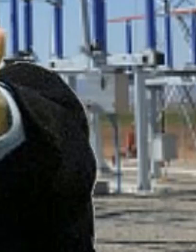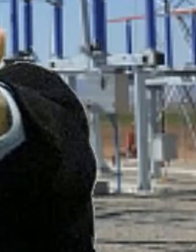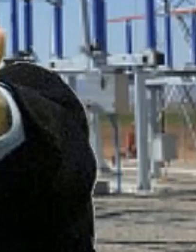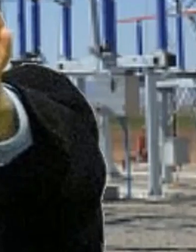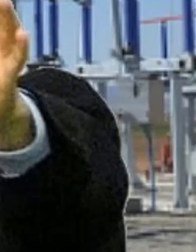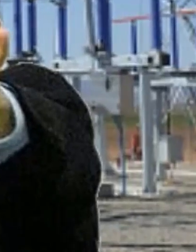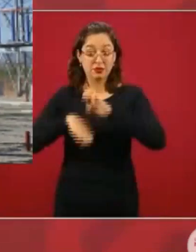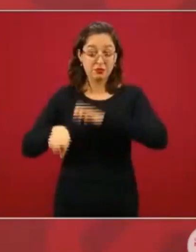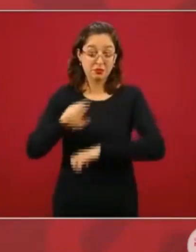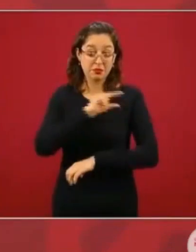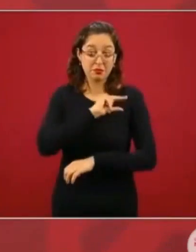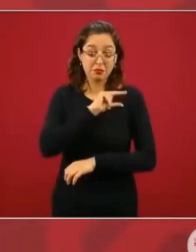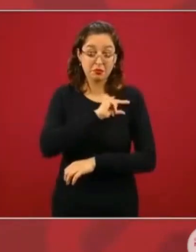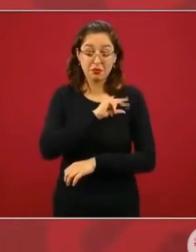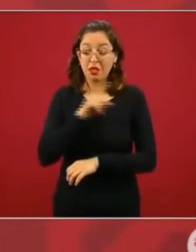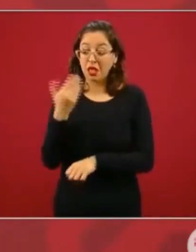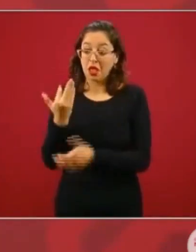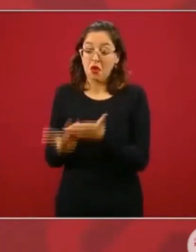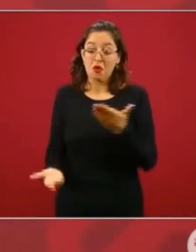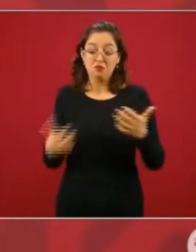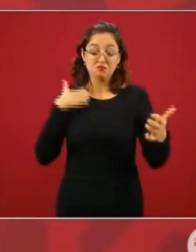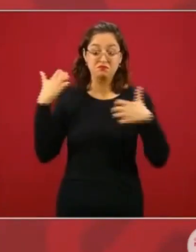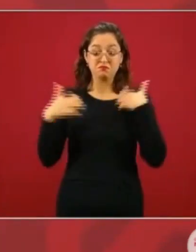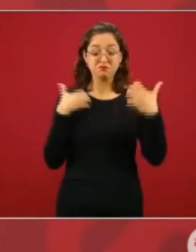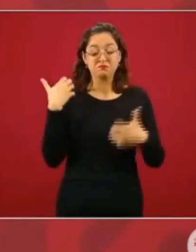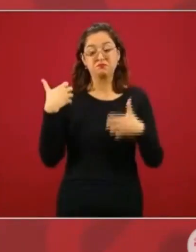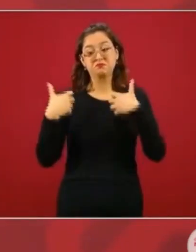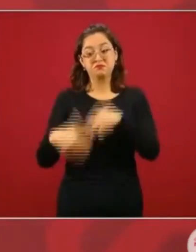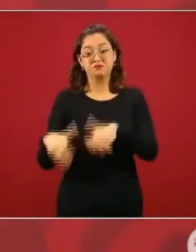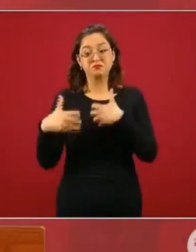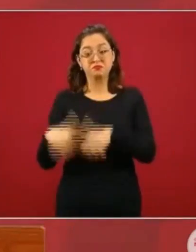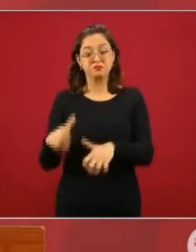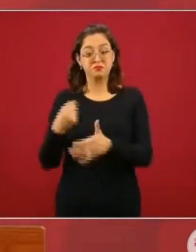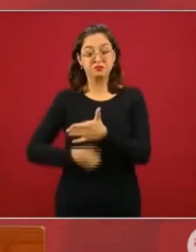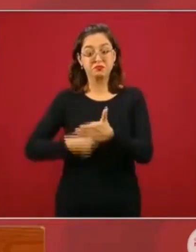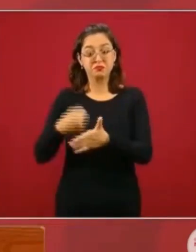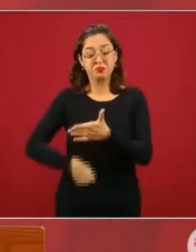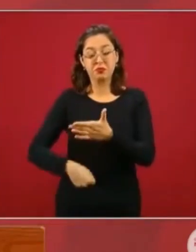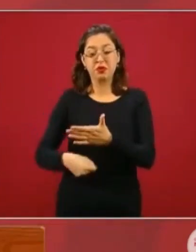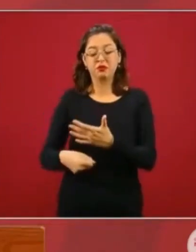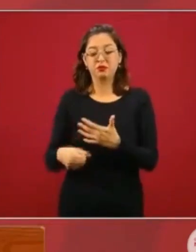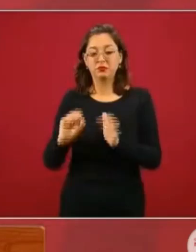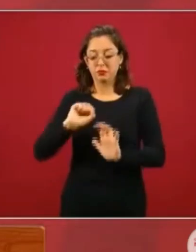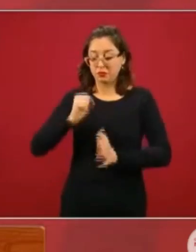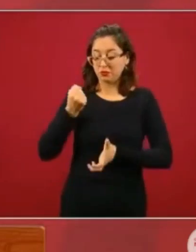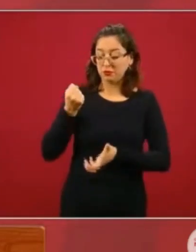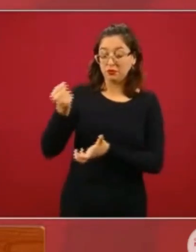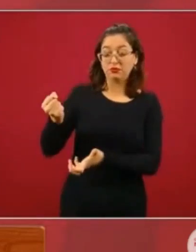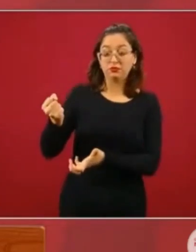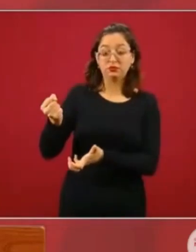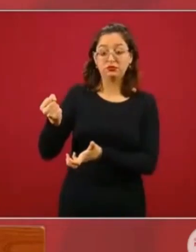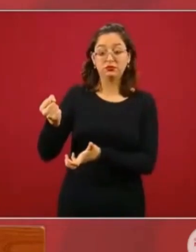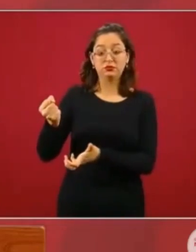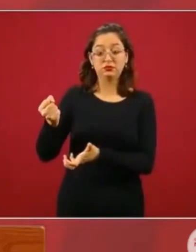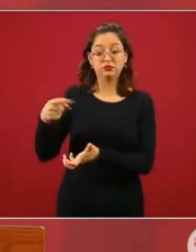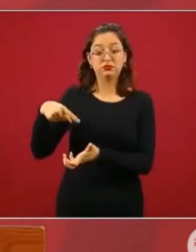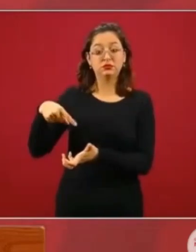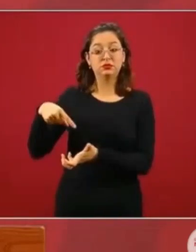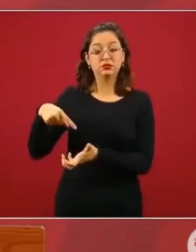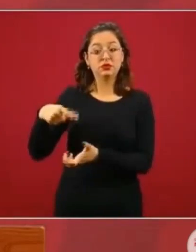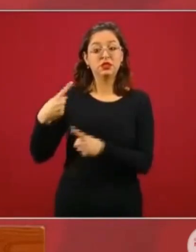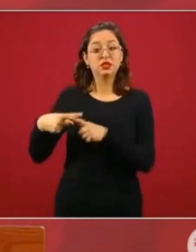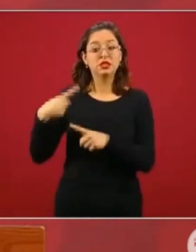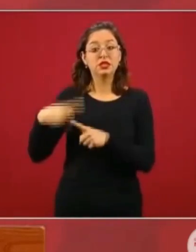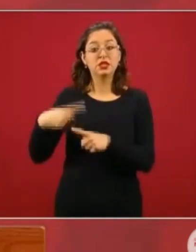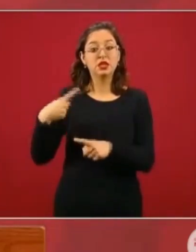empresas que ahora protestan, se hicieron con dinero de la banca